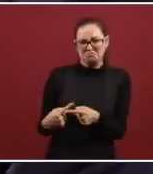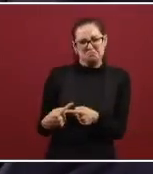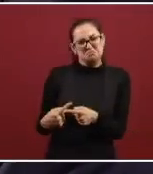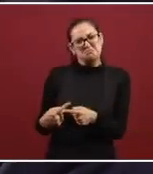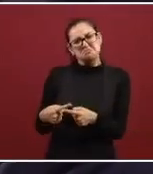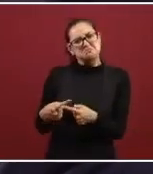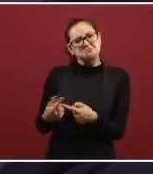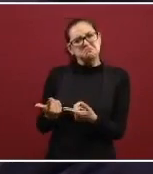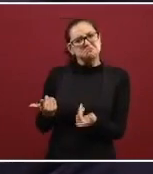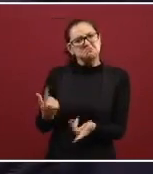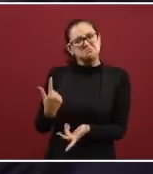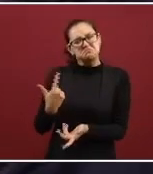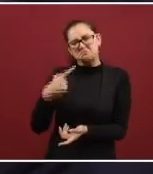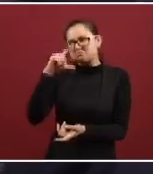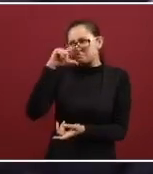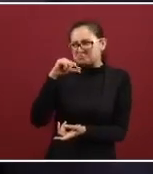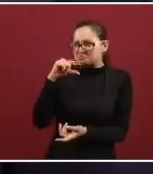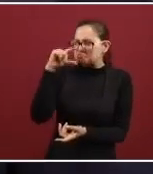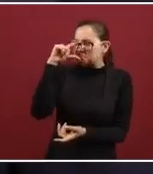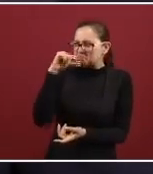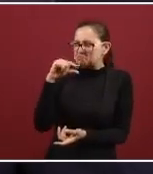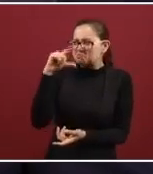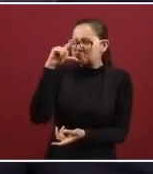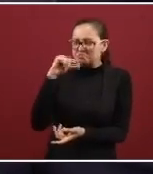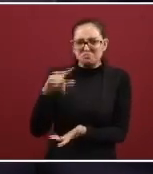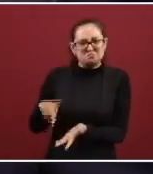no están